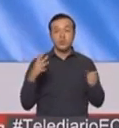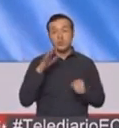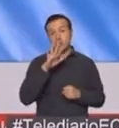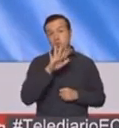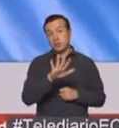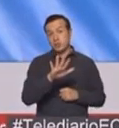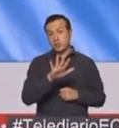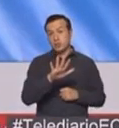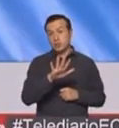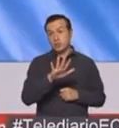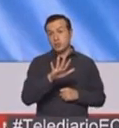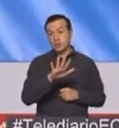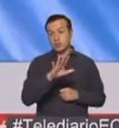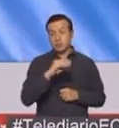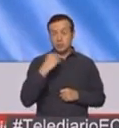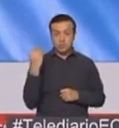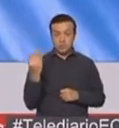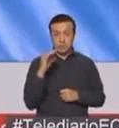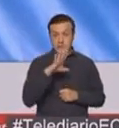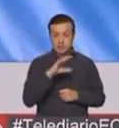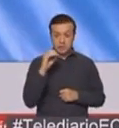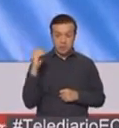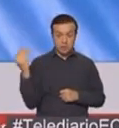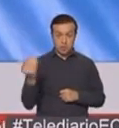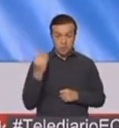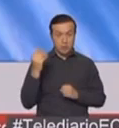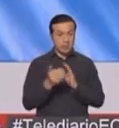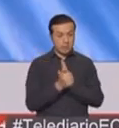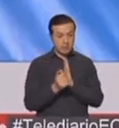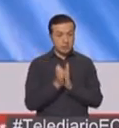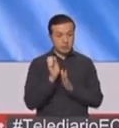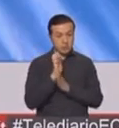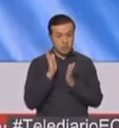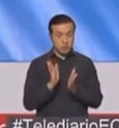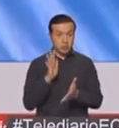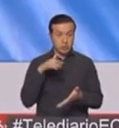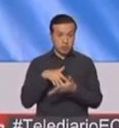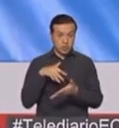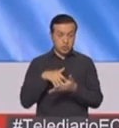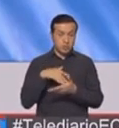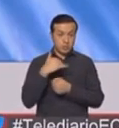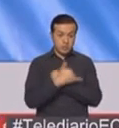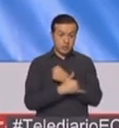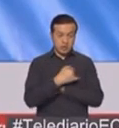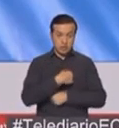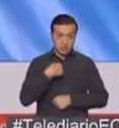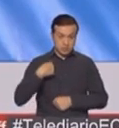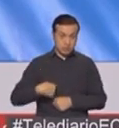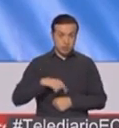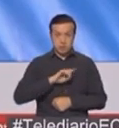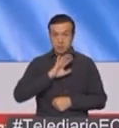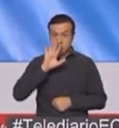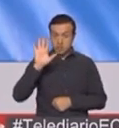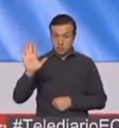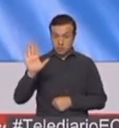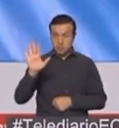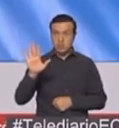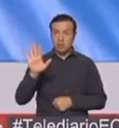500 jóvenes talentosos ecuatorianos que estudian en China. Entre